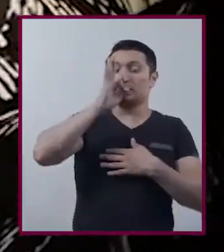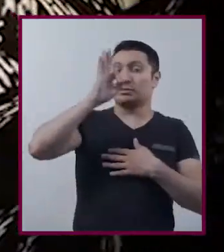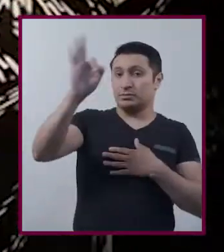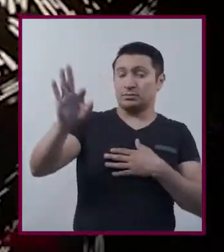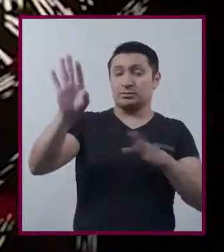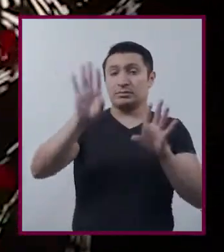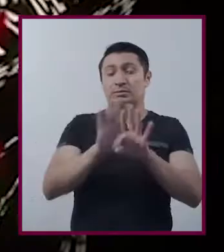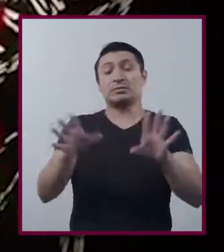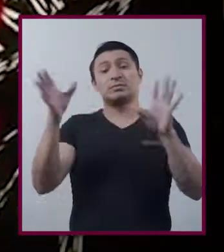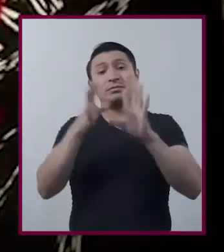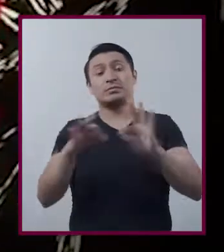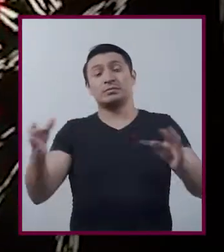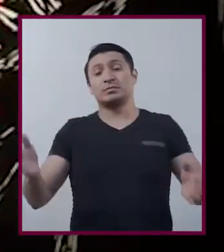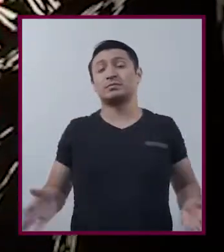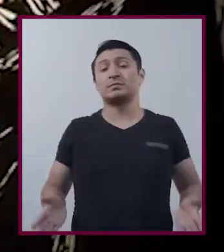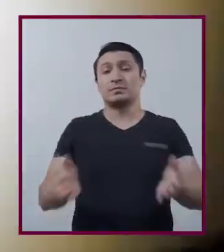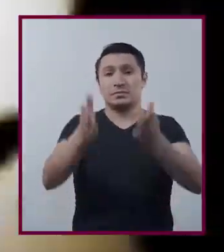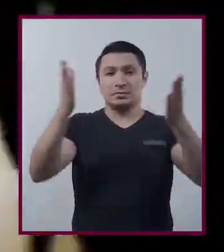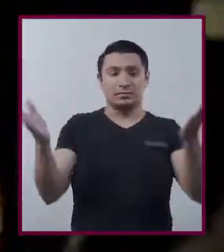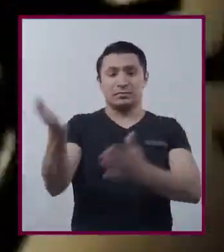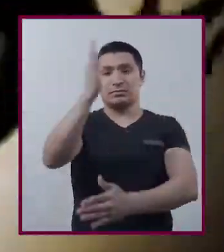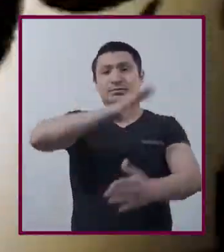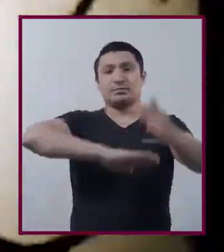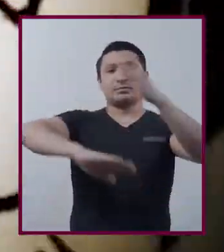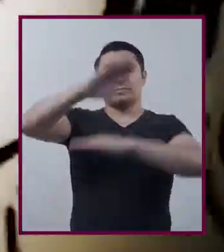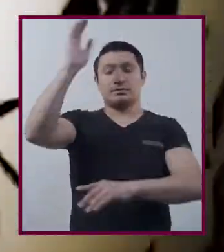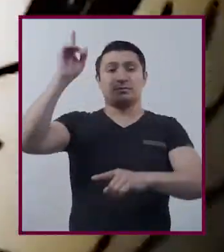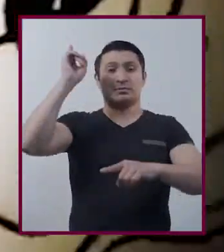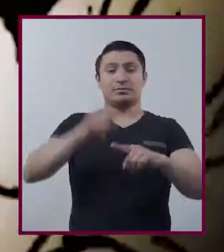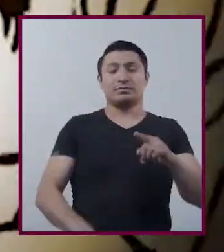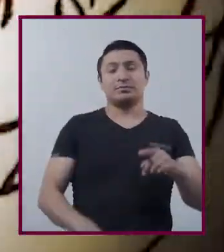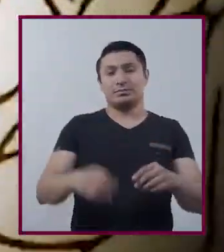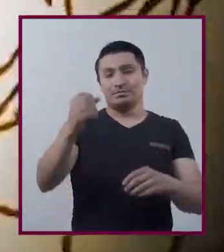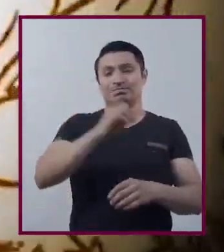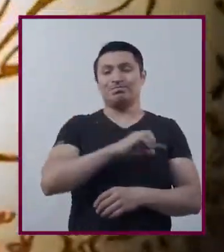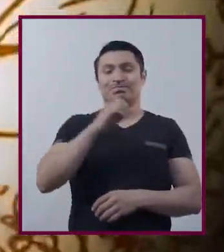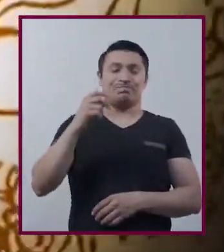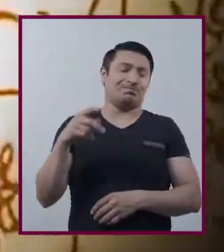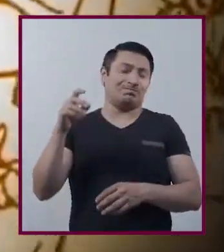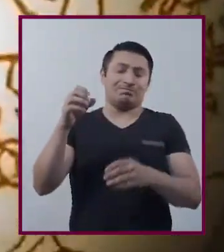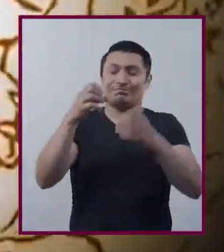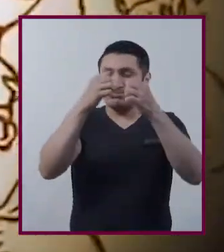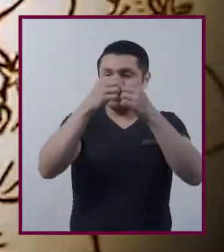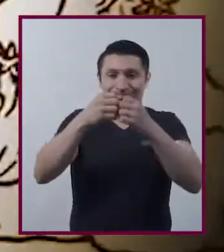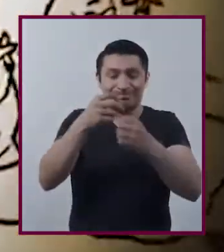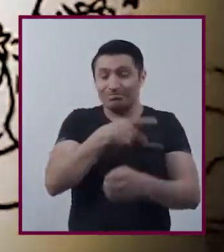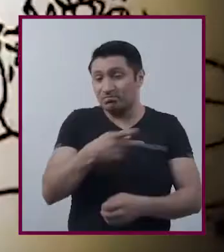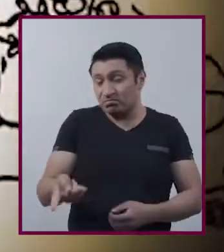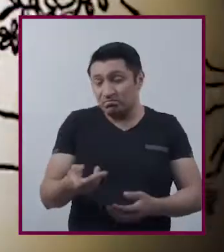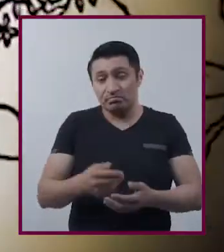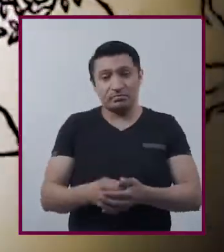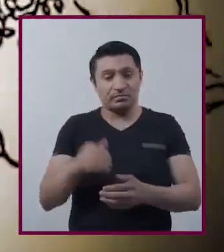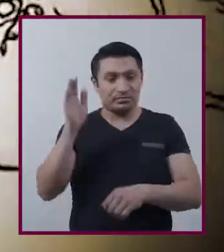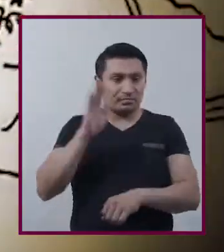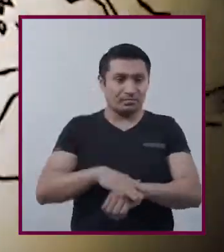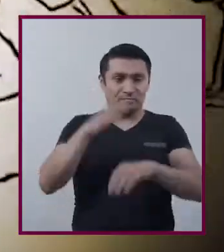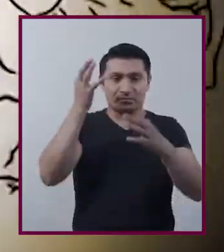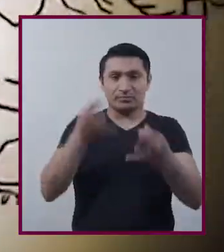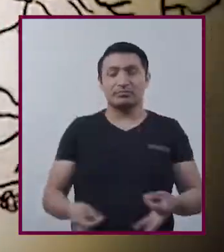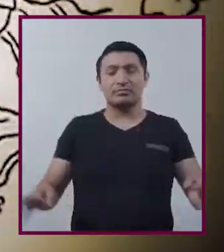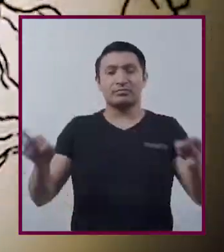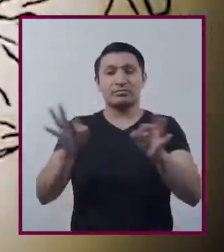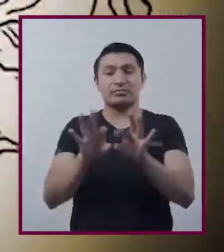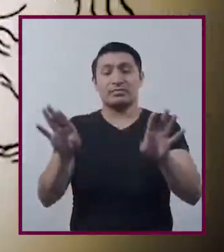había jurado ilustrar, engrandecer y hacerlo superar el desorden, los vicios y la miseria, era